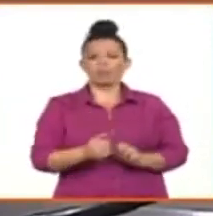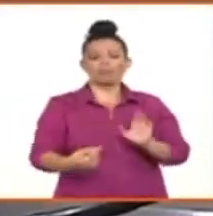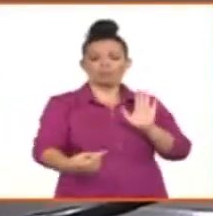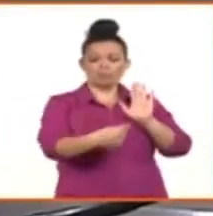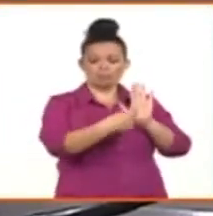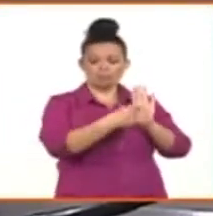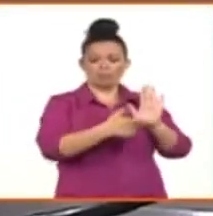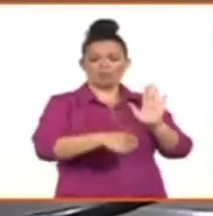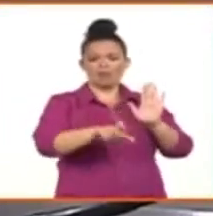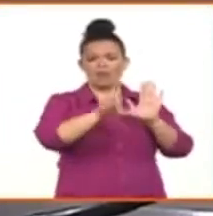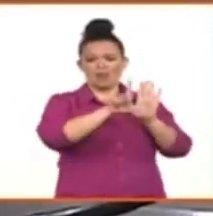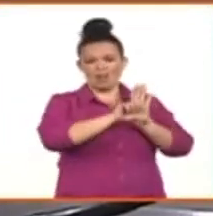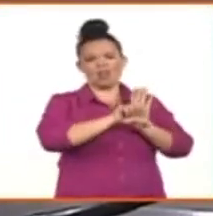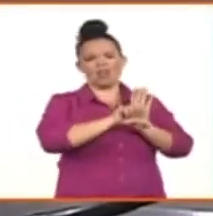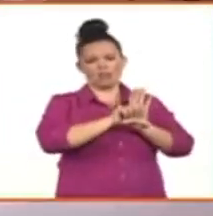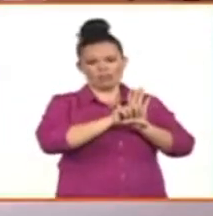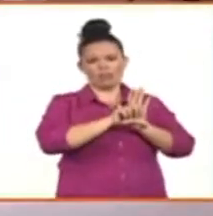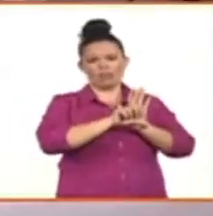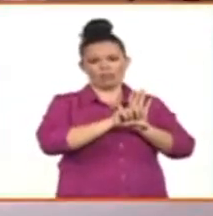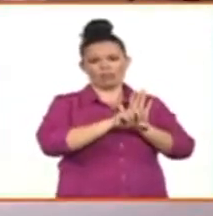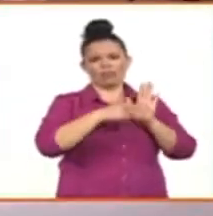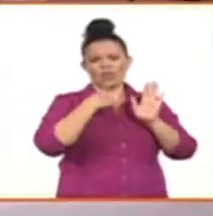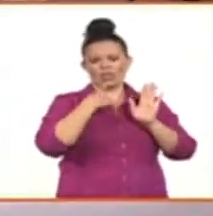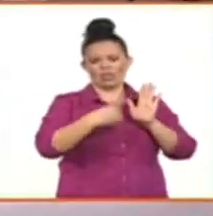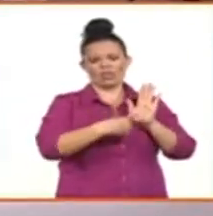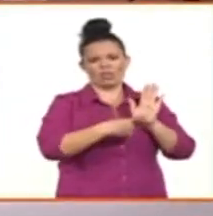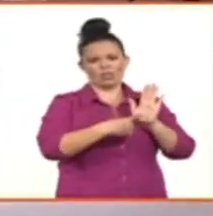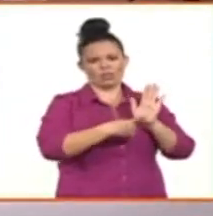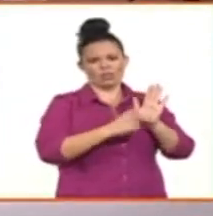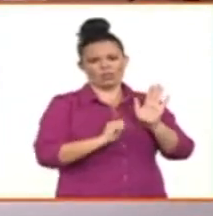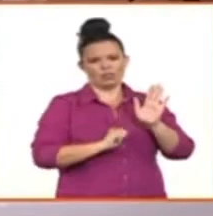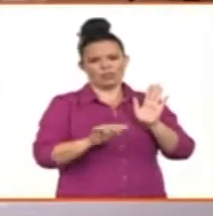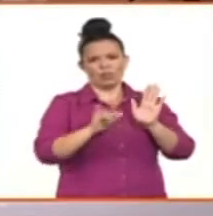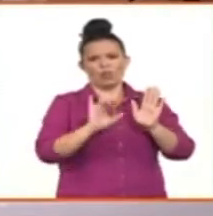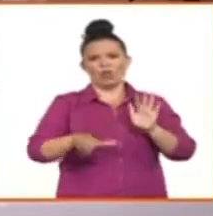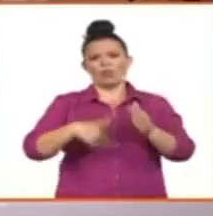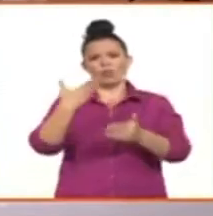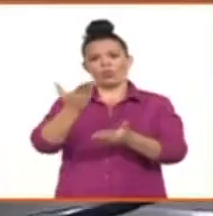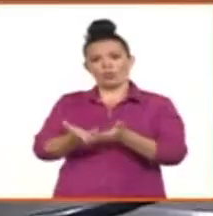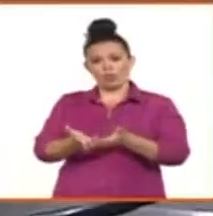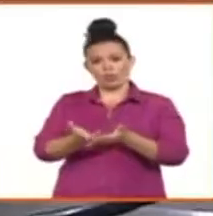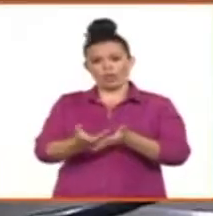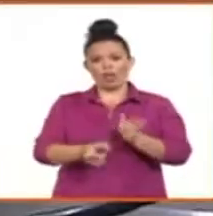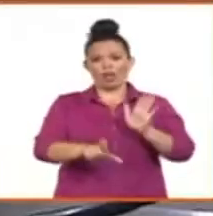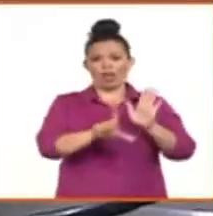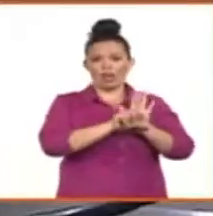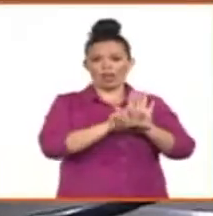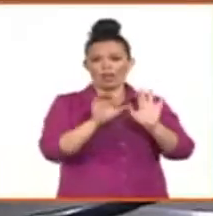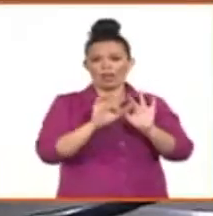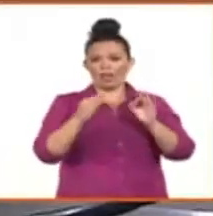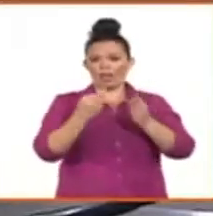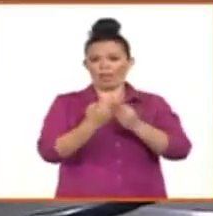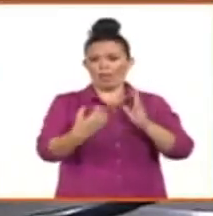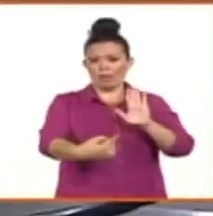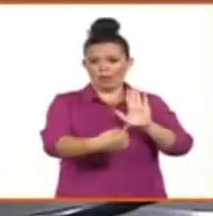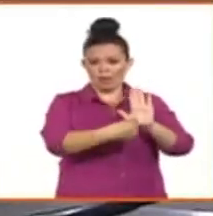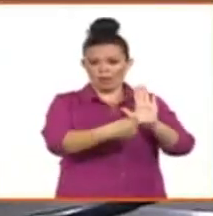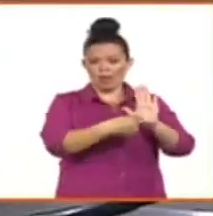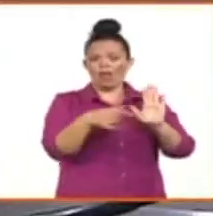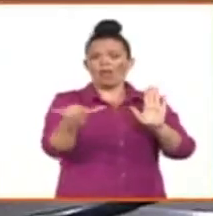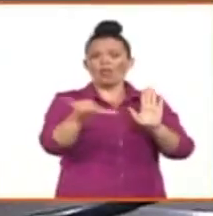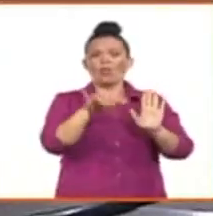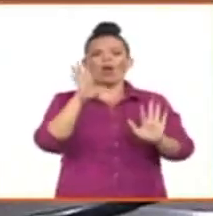nuestra Constitución, pero también en la propuesta, en el proyecto del código, de alguna manera están amparando